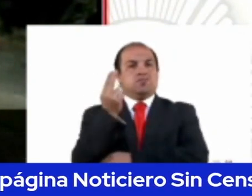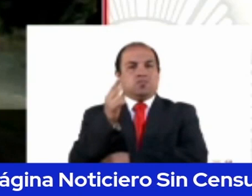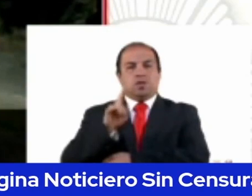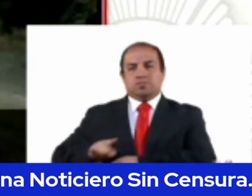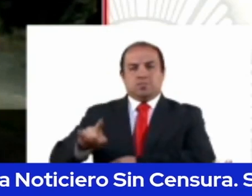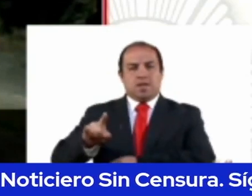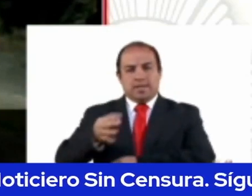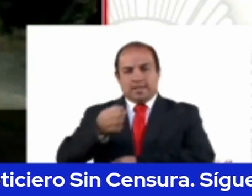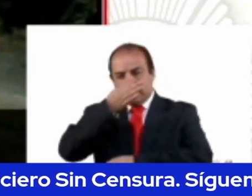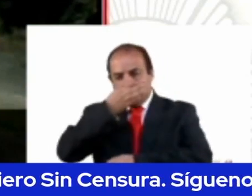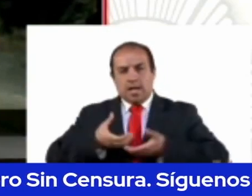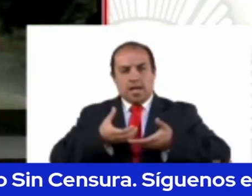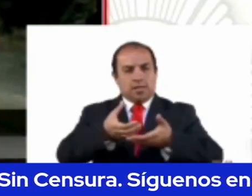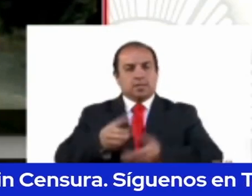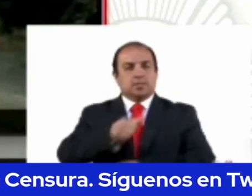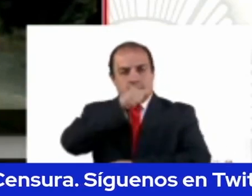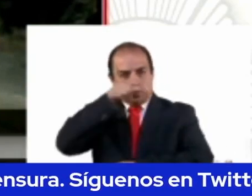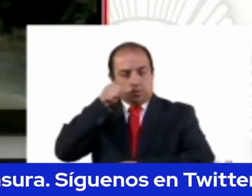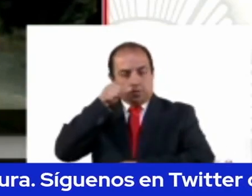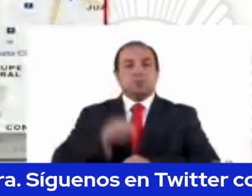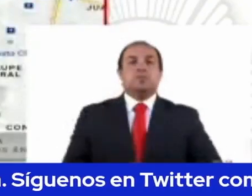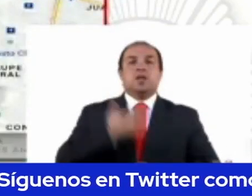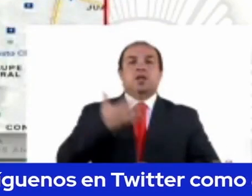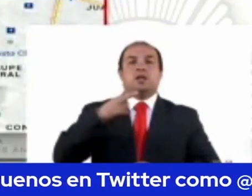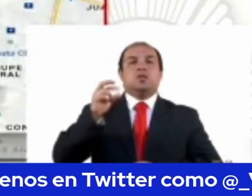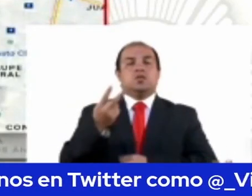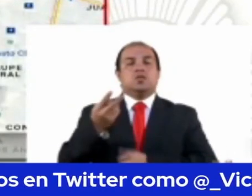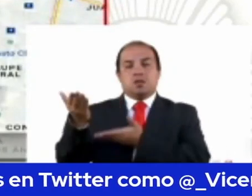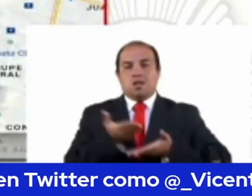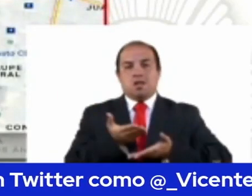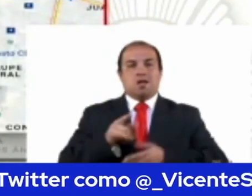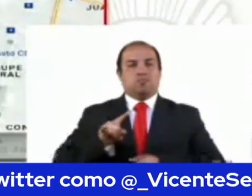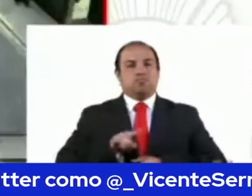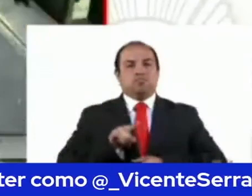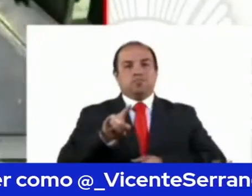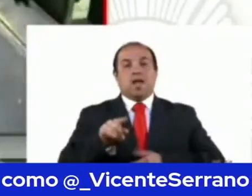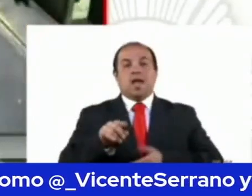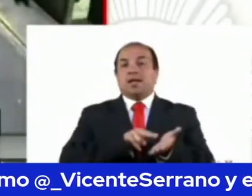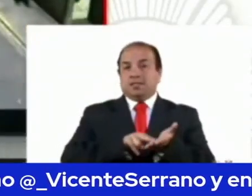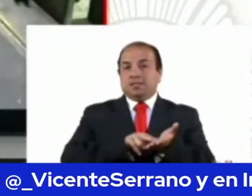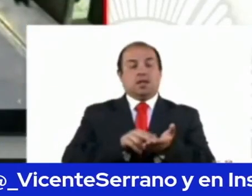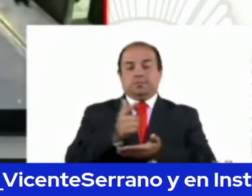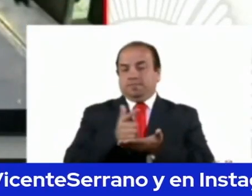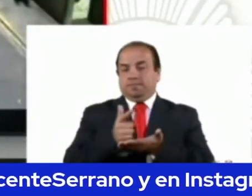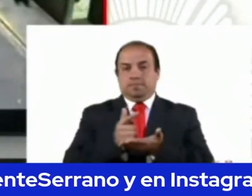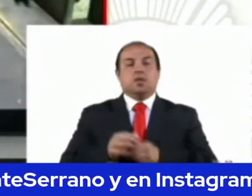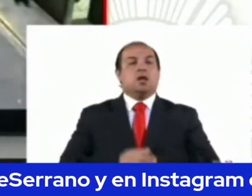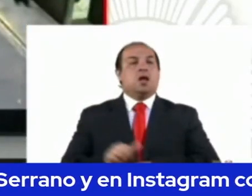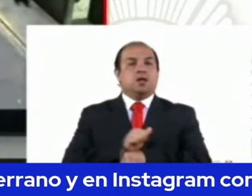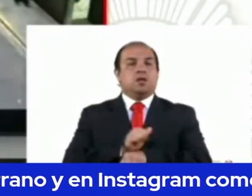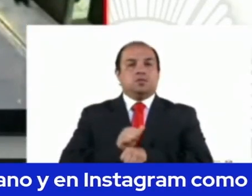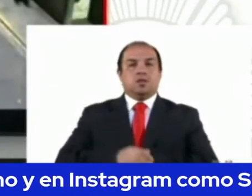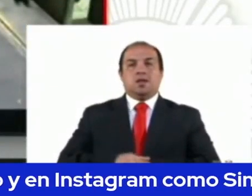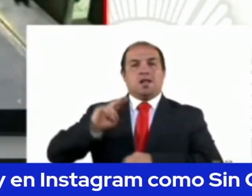daría cabida a que se deslindara este otro mito que ha sido el propio